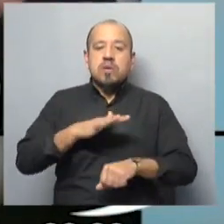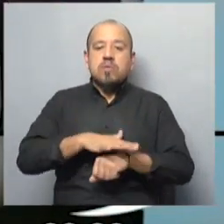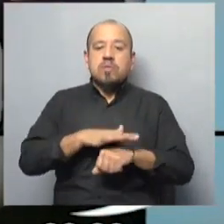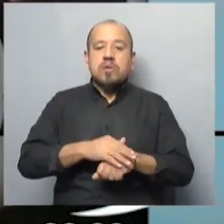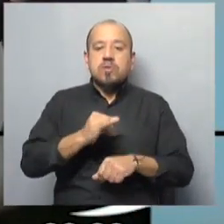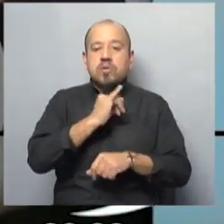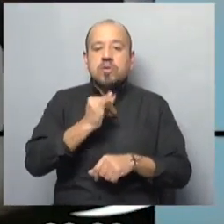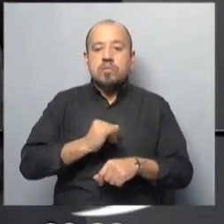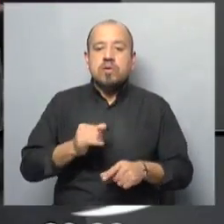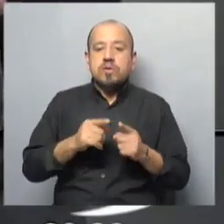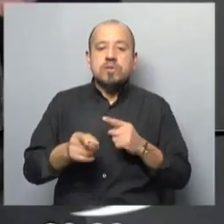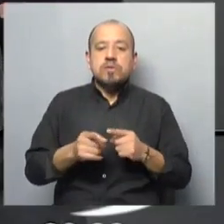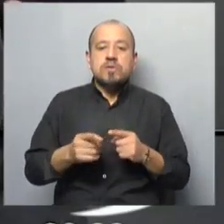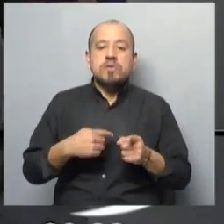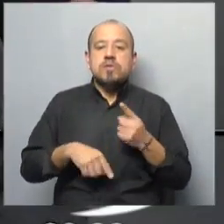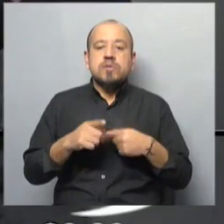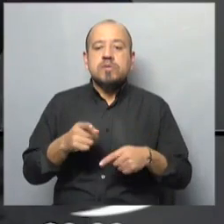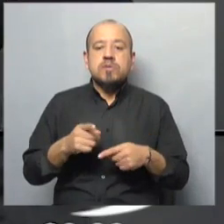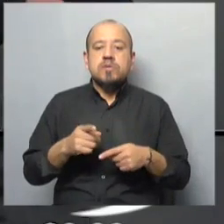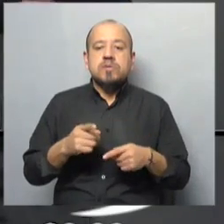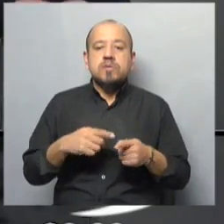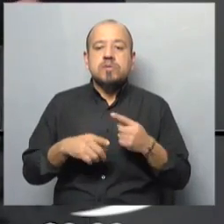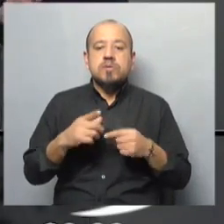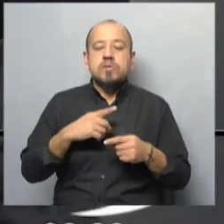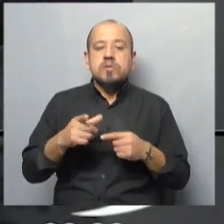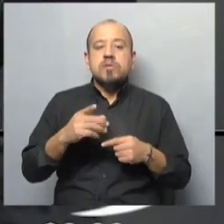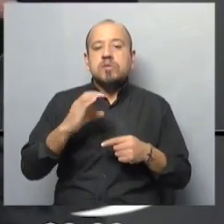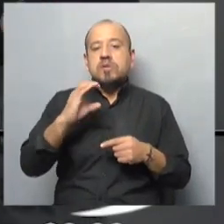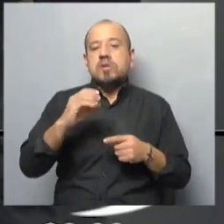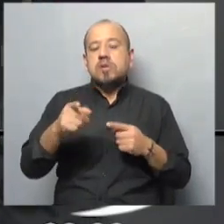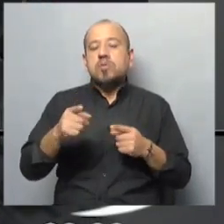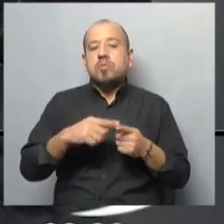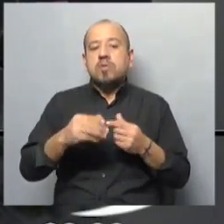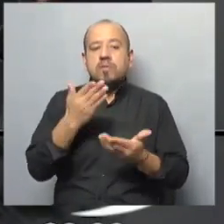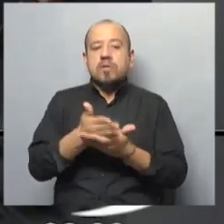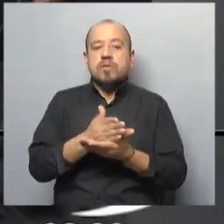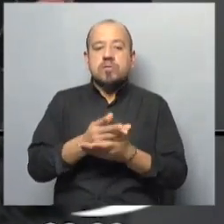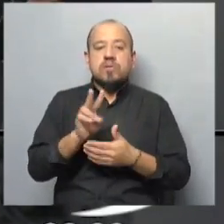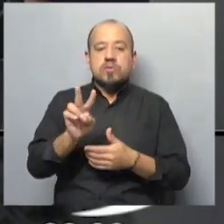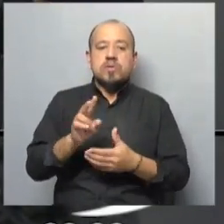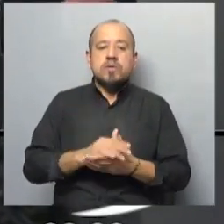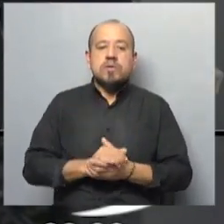el mandatario luego del ataque, registrado en la subregión de Catatumbo, fronteriza con Venezuela.